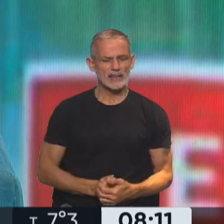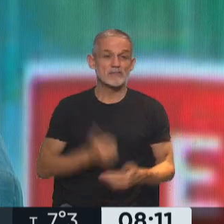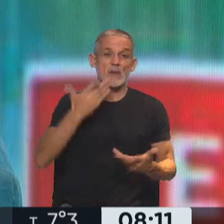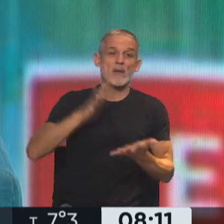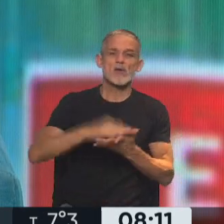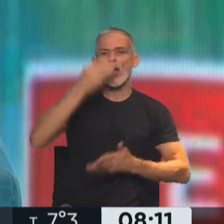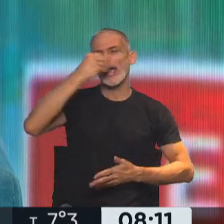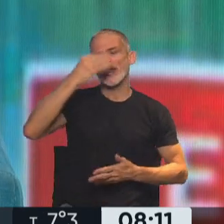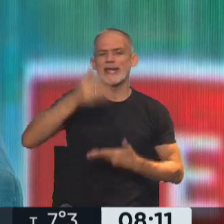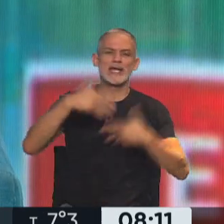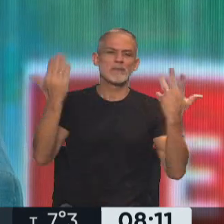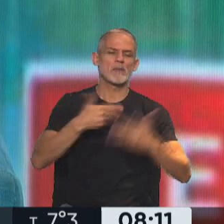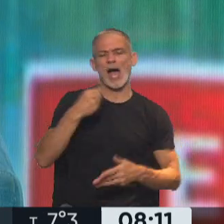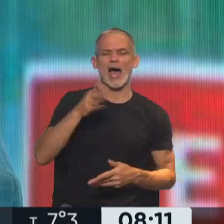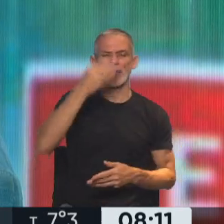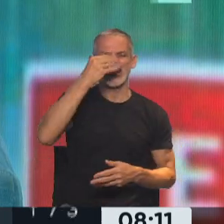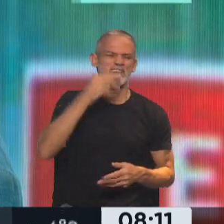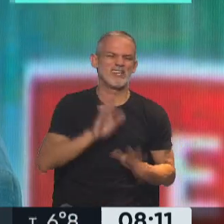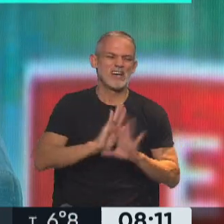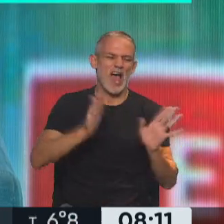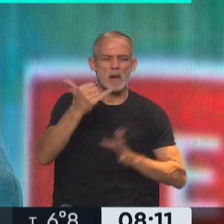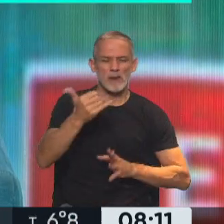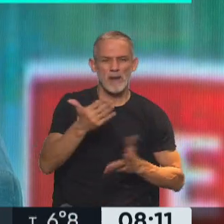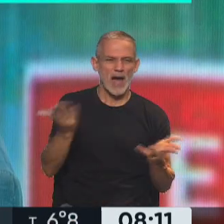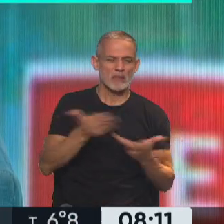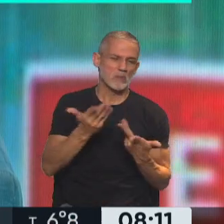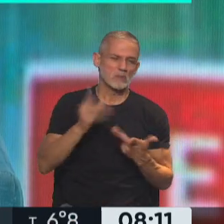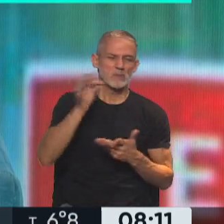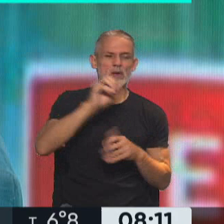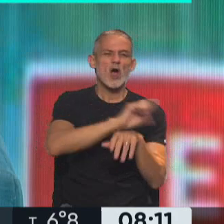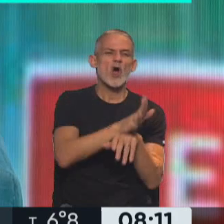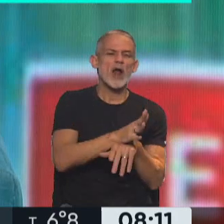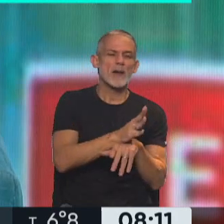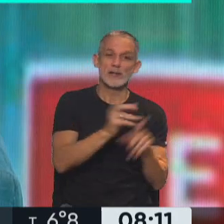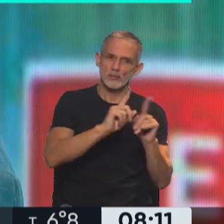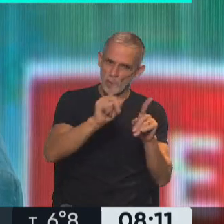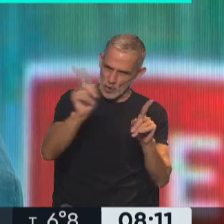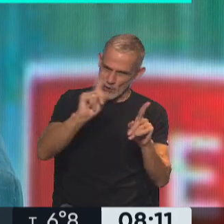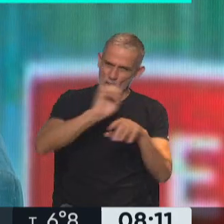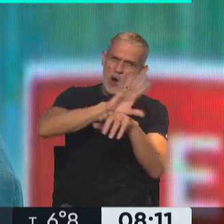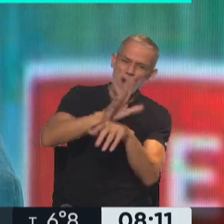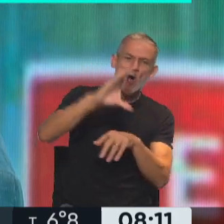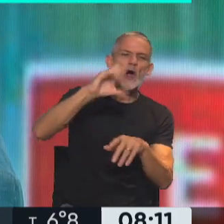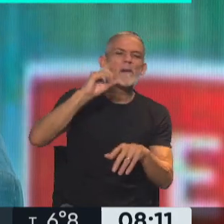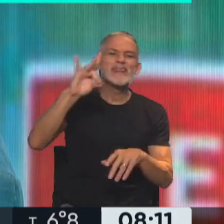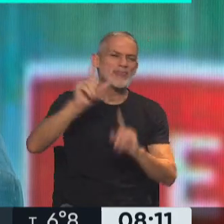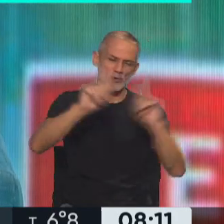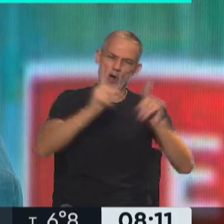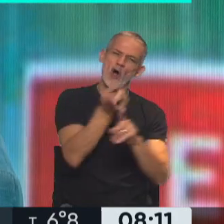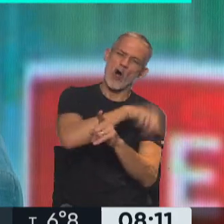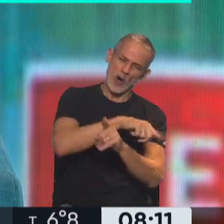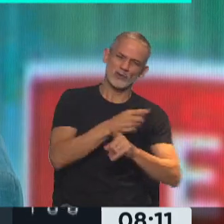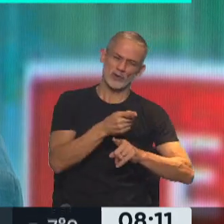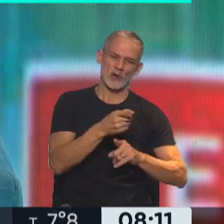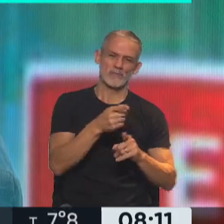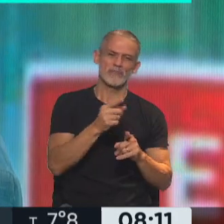habla de gripe y se refiere a un resfrío común que está ocasionado por un coronavirus común, no el coronavirus de la pandémico, sino por